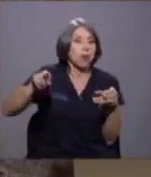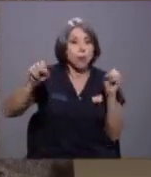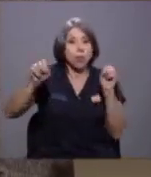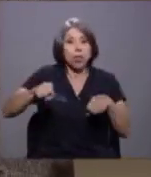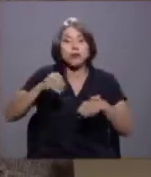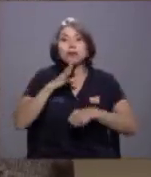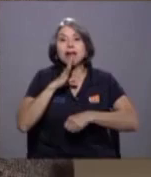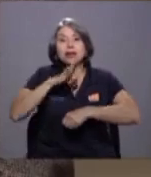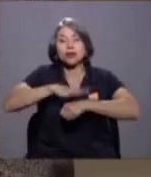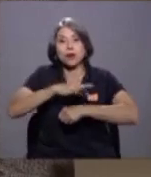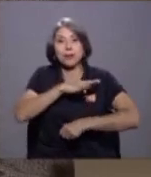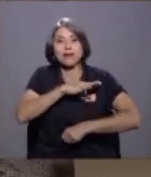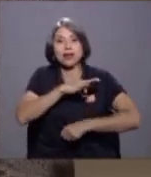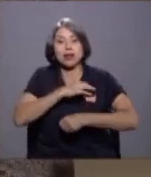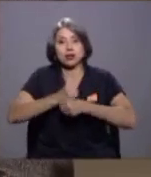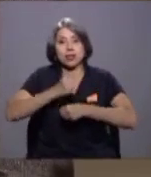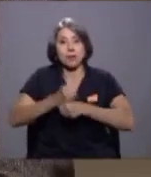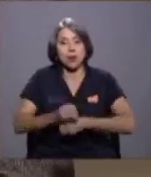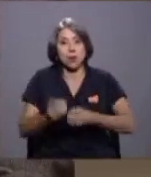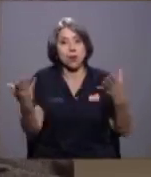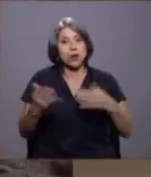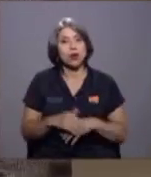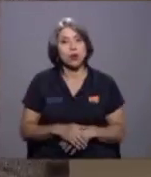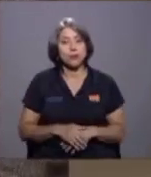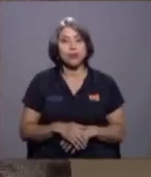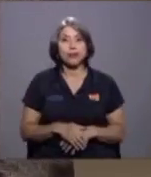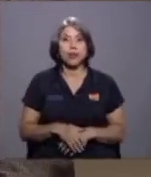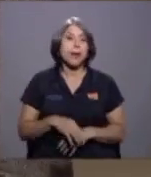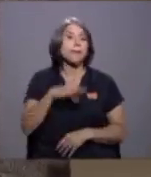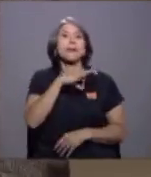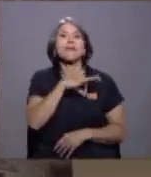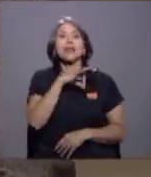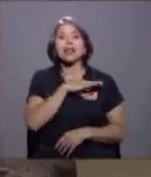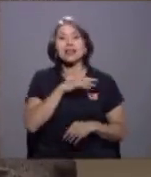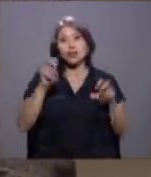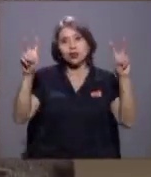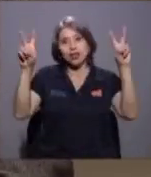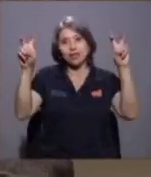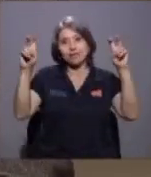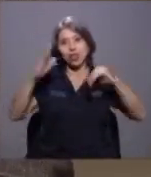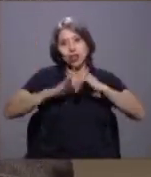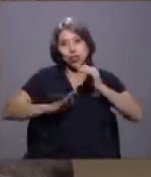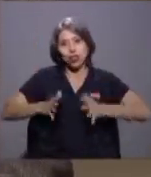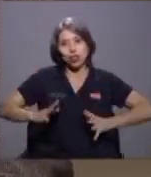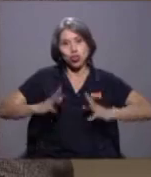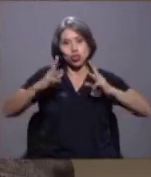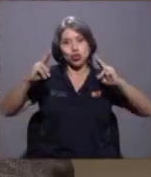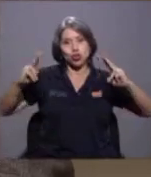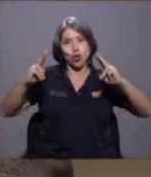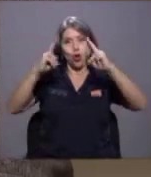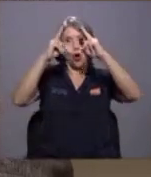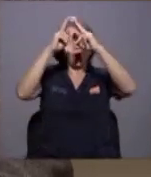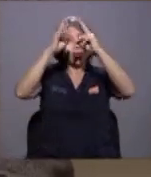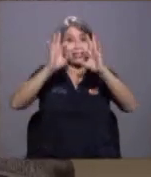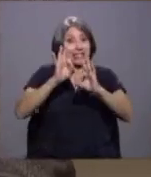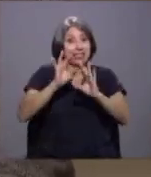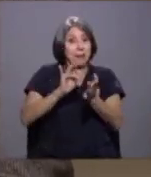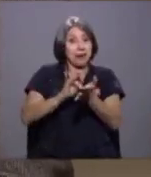público, ahí podemos hablar de los privilegios de las torres de marfil universitarias, ahí podemos hablar de los